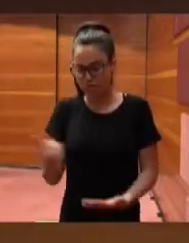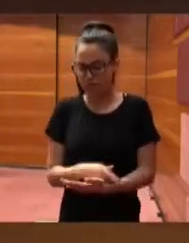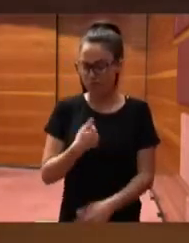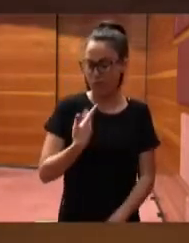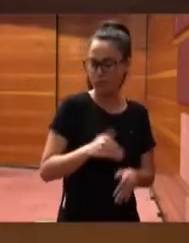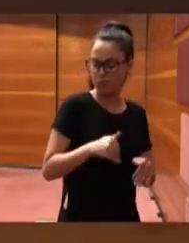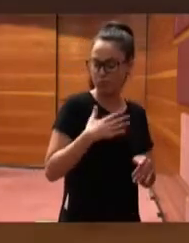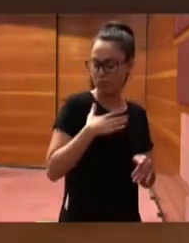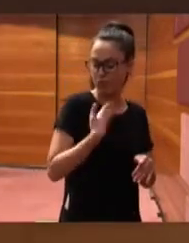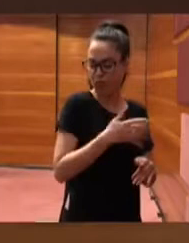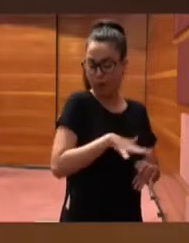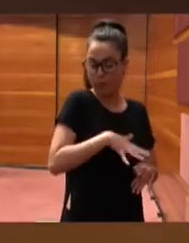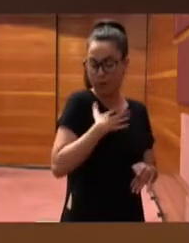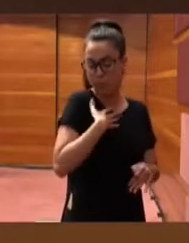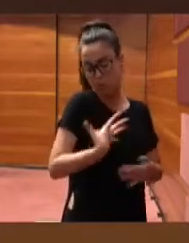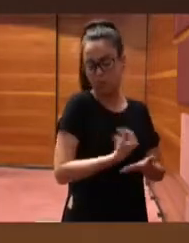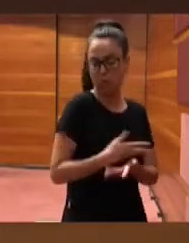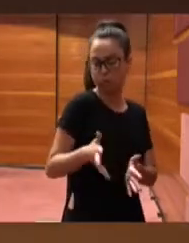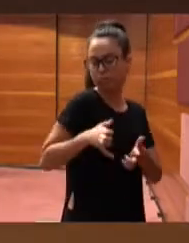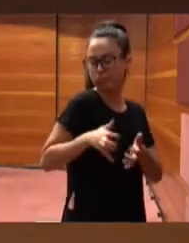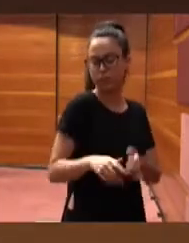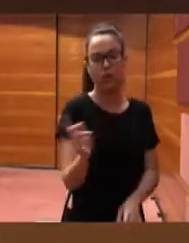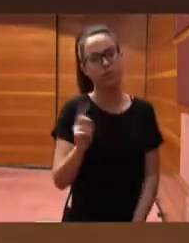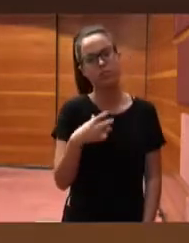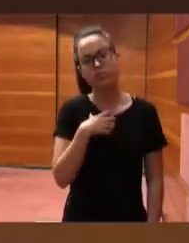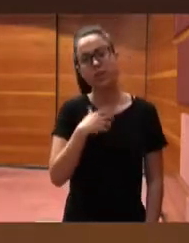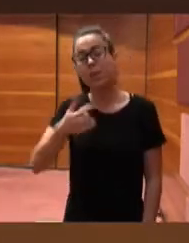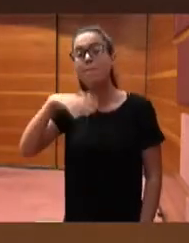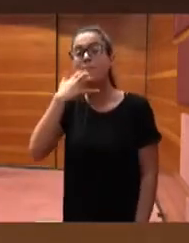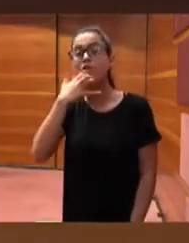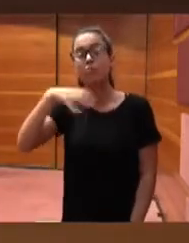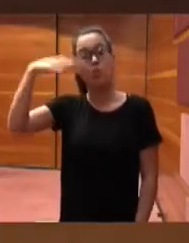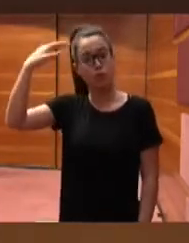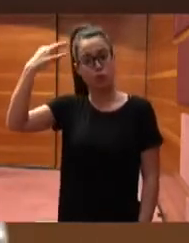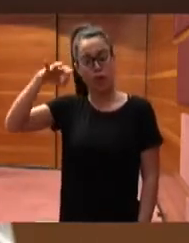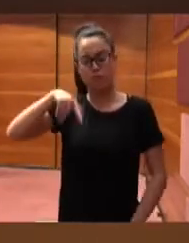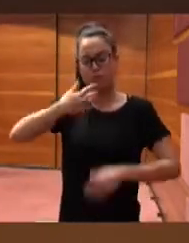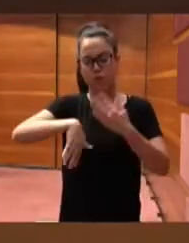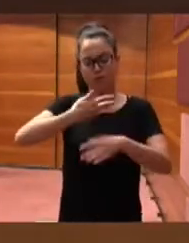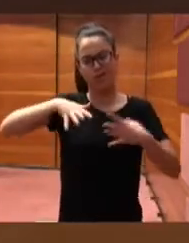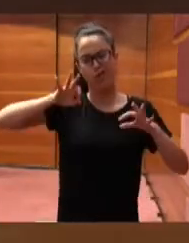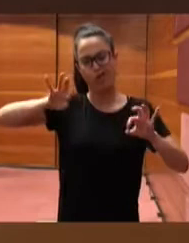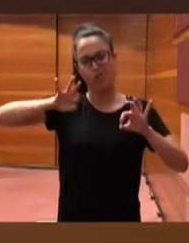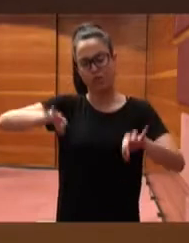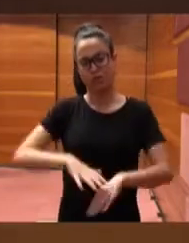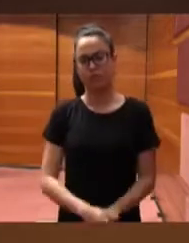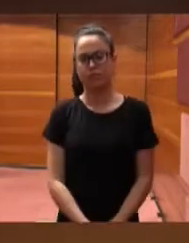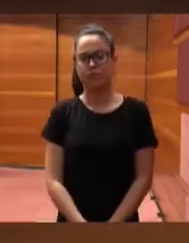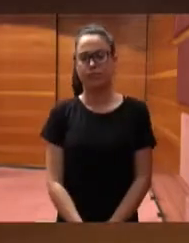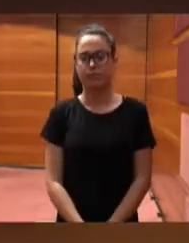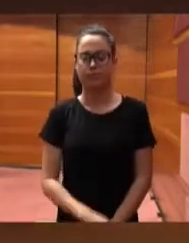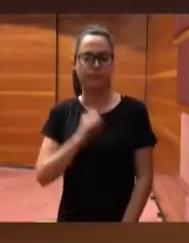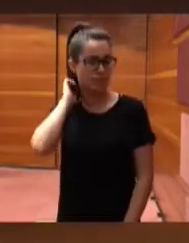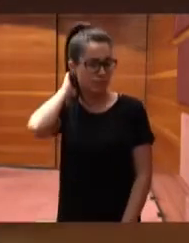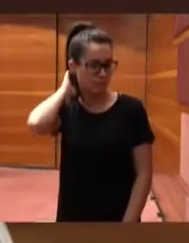barrio. Por ejemplo, en Portugal te han hecho un proceso muy concreto para decir cómo gastar,